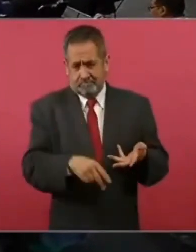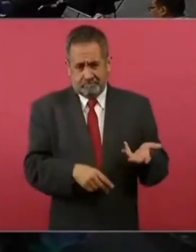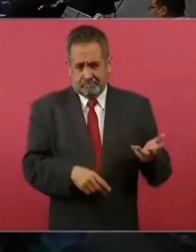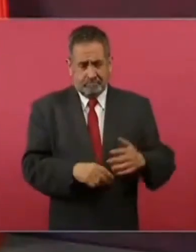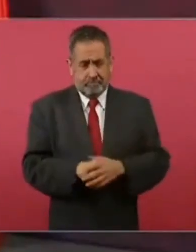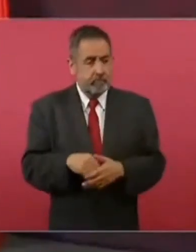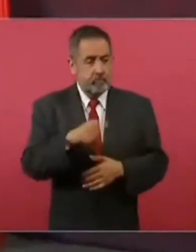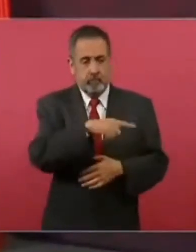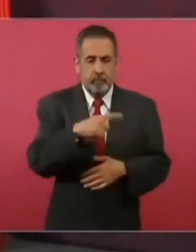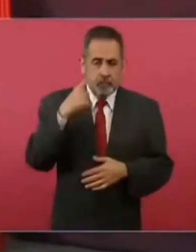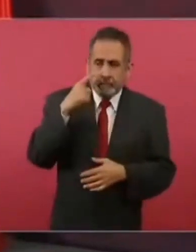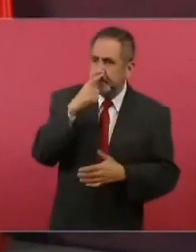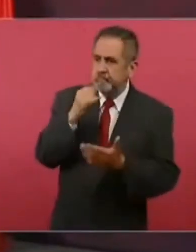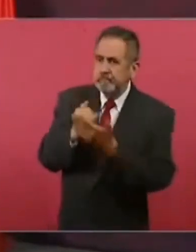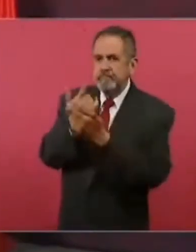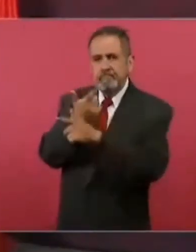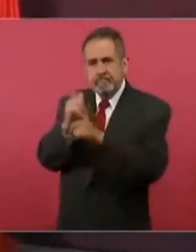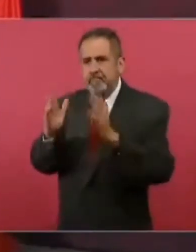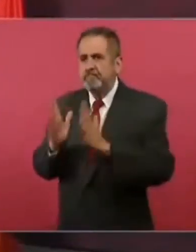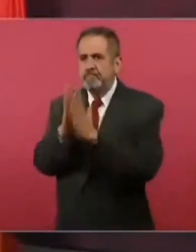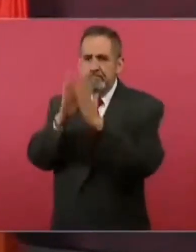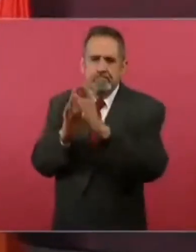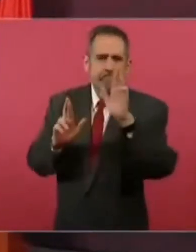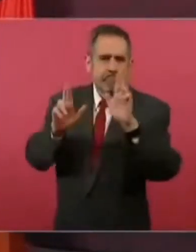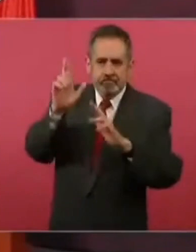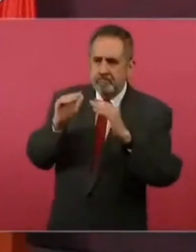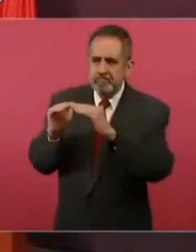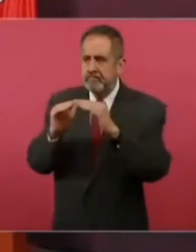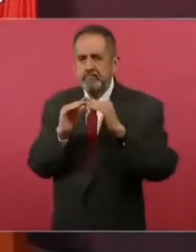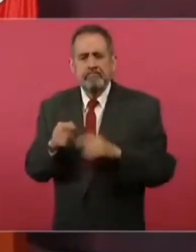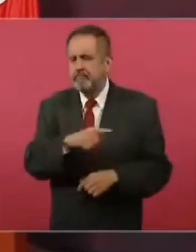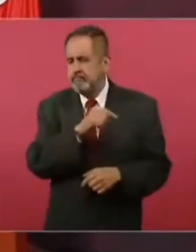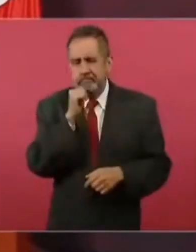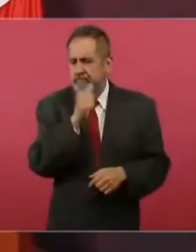No son demócratas, son oligarcas.